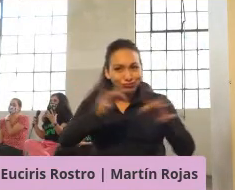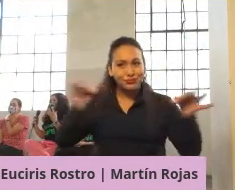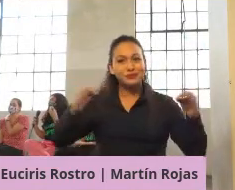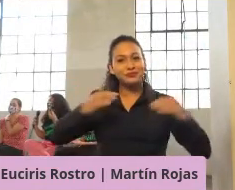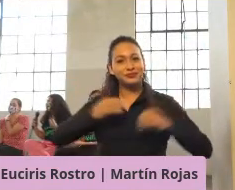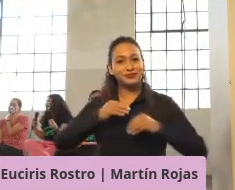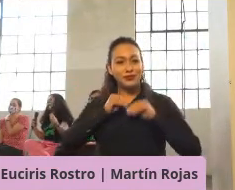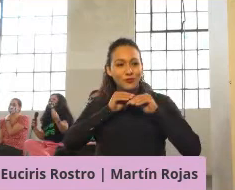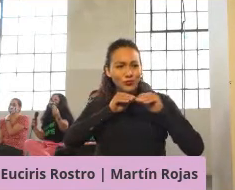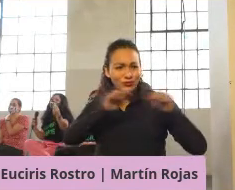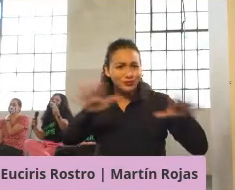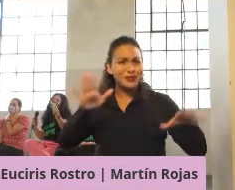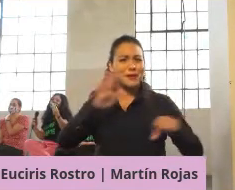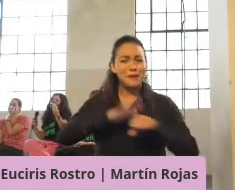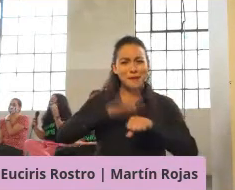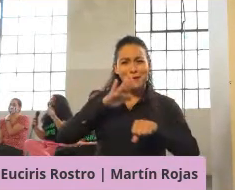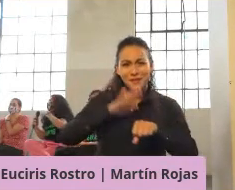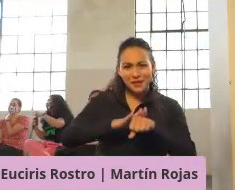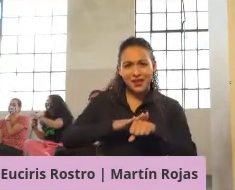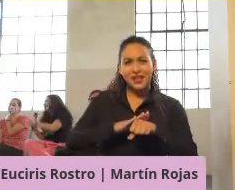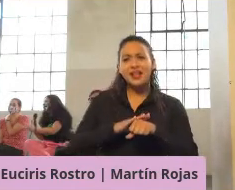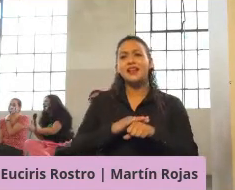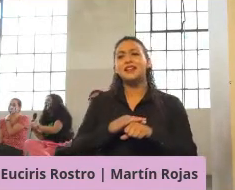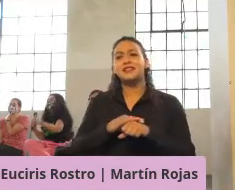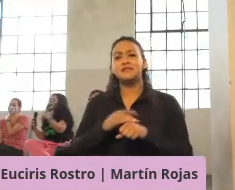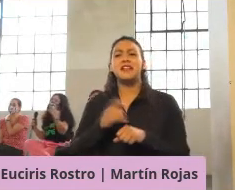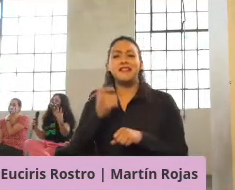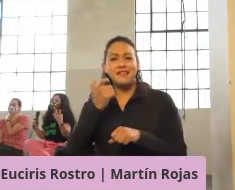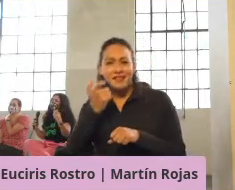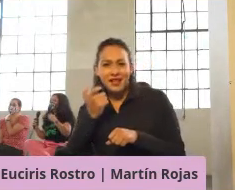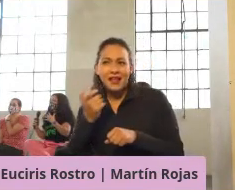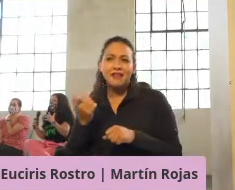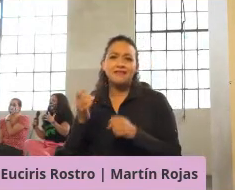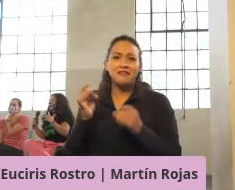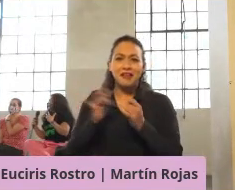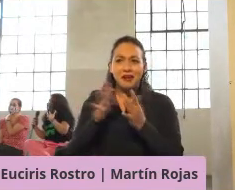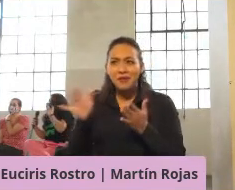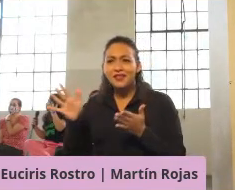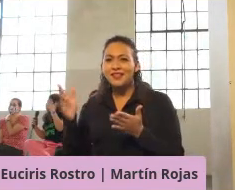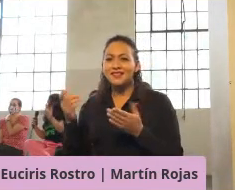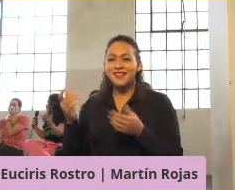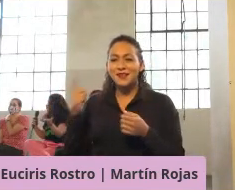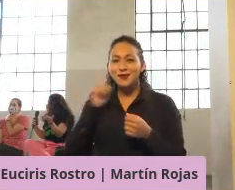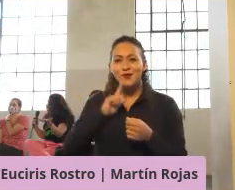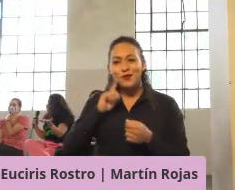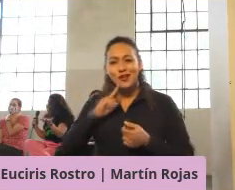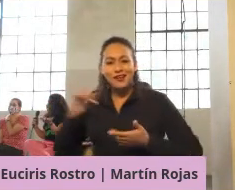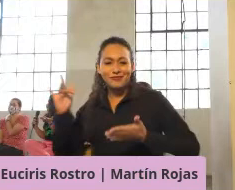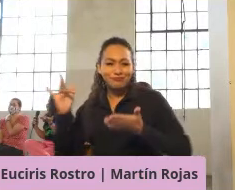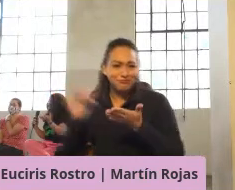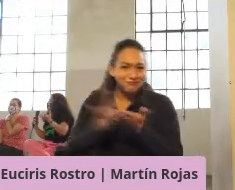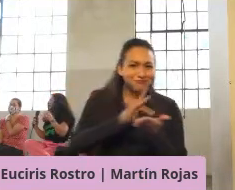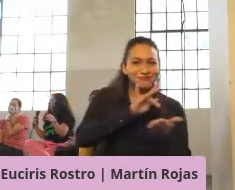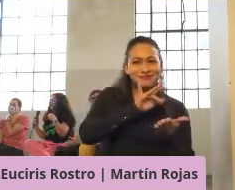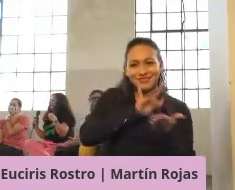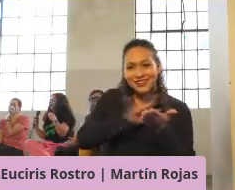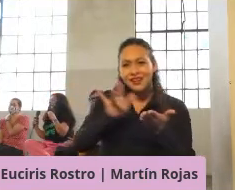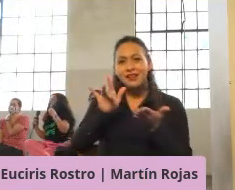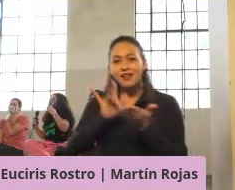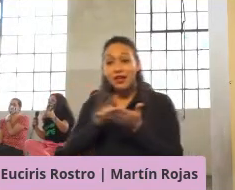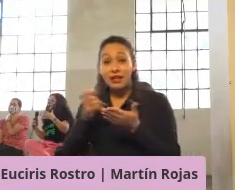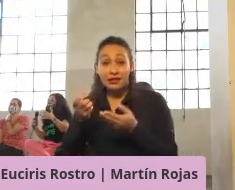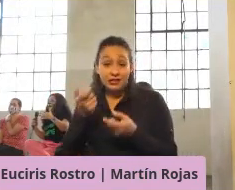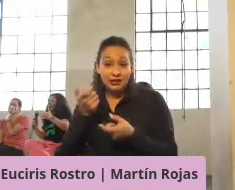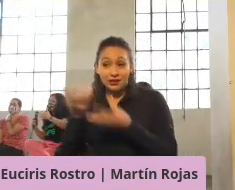con estos fondos de dinero, ayudamos como a más mujeres, vimos que había muchísimo más hacia dónde jalar, ¿no?